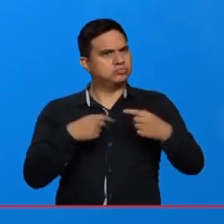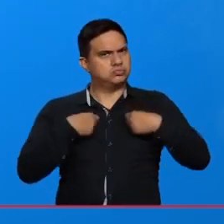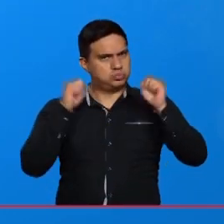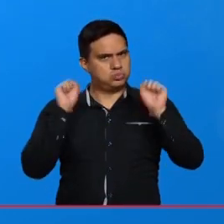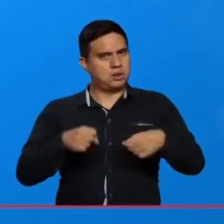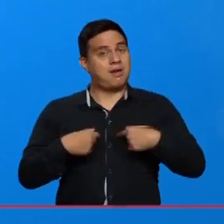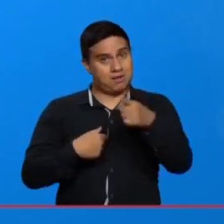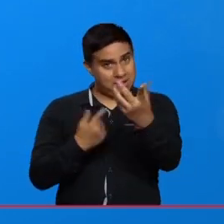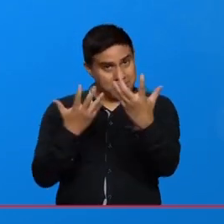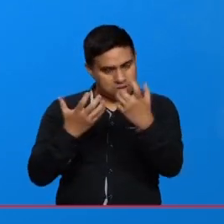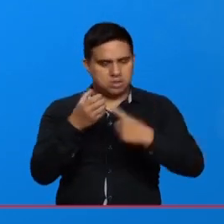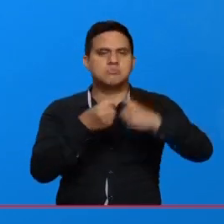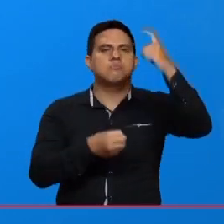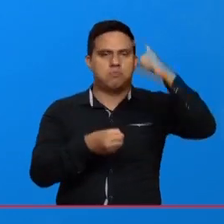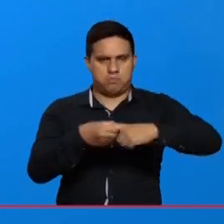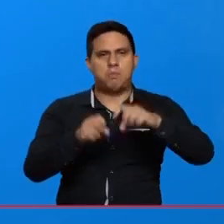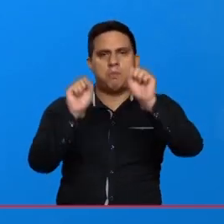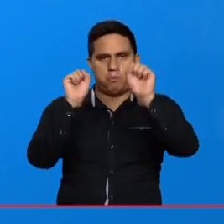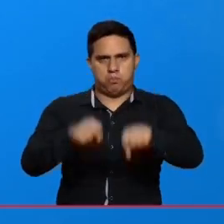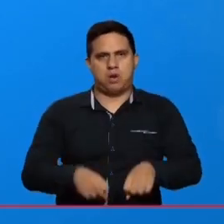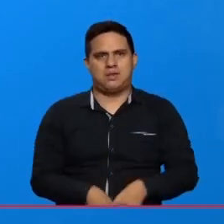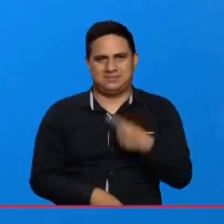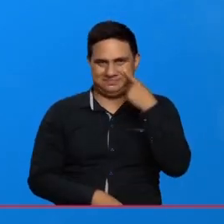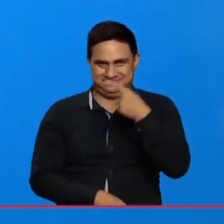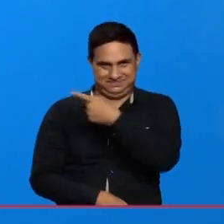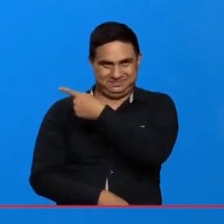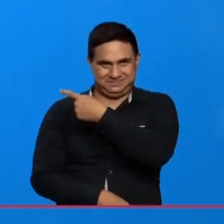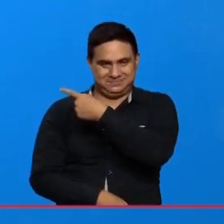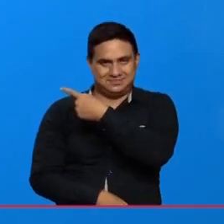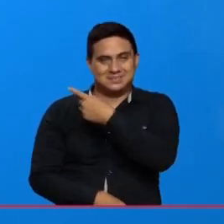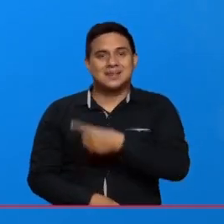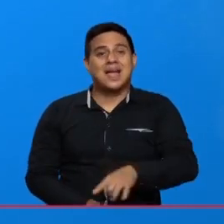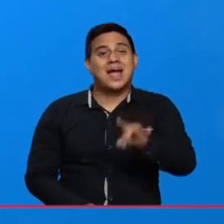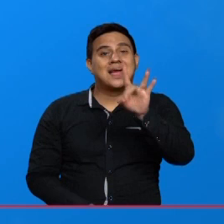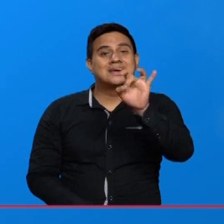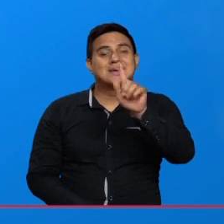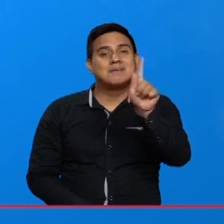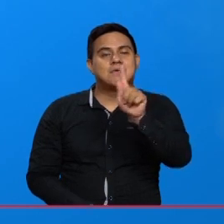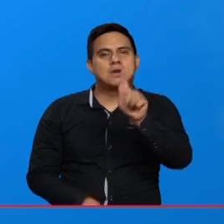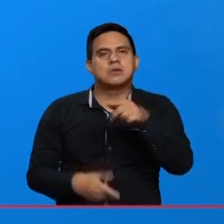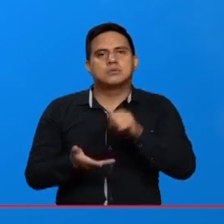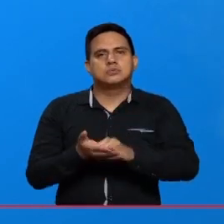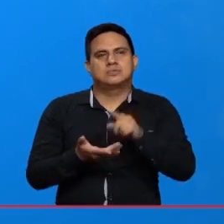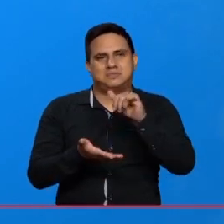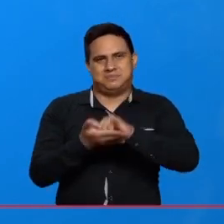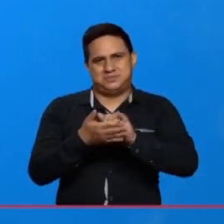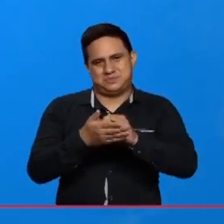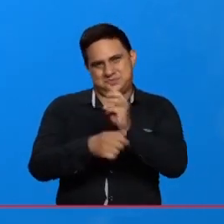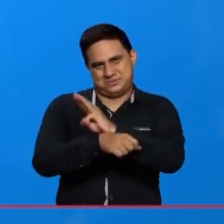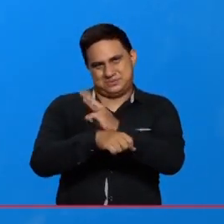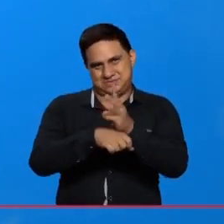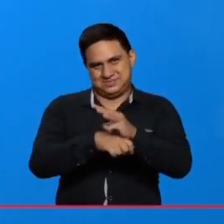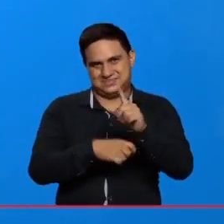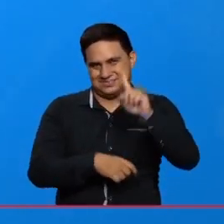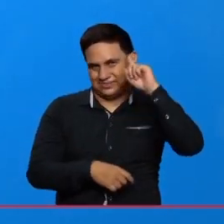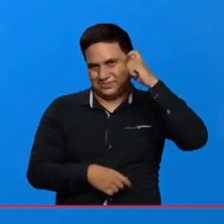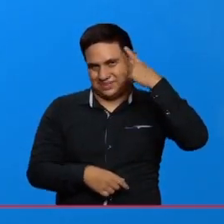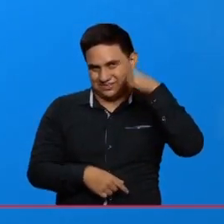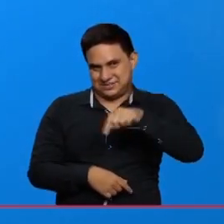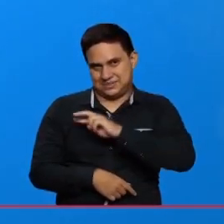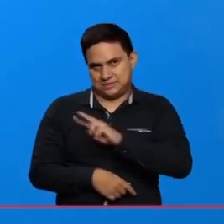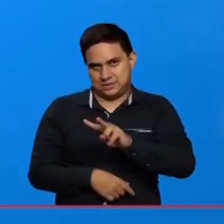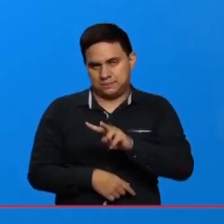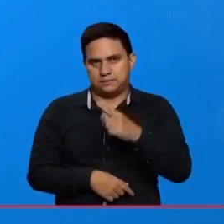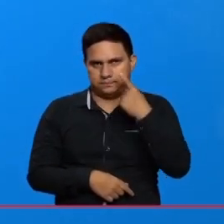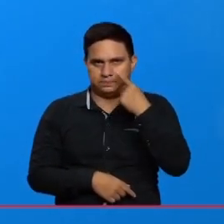inscripción podrá hacerlo hasta el próximo 15 de febrero ingresando a la página web de la gobernación del Valle del cauca o a través del código QR que